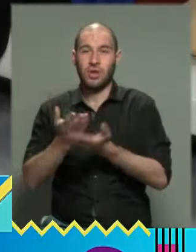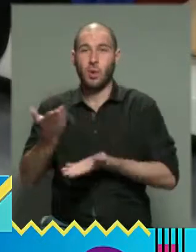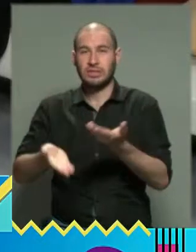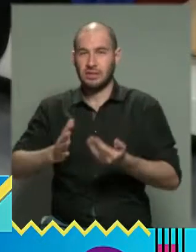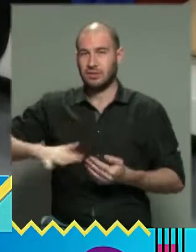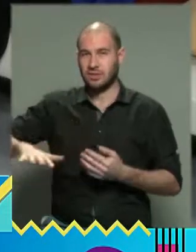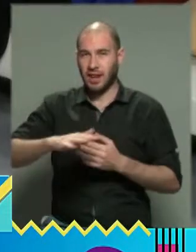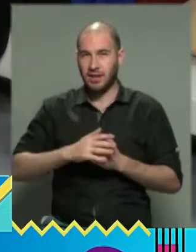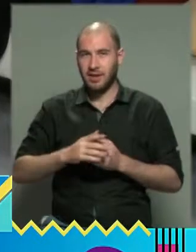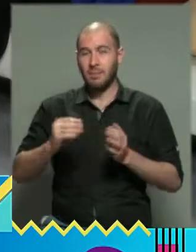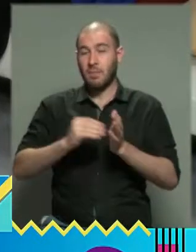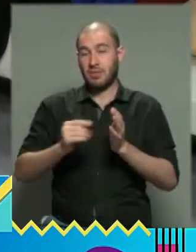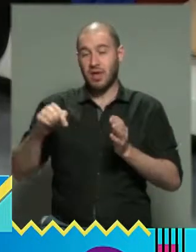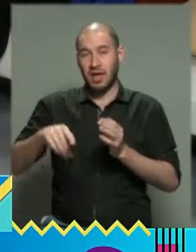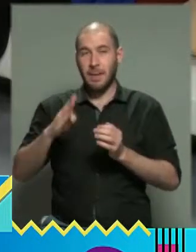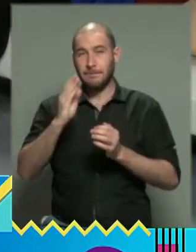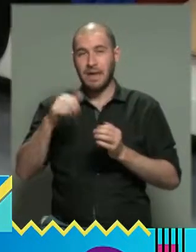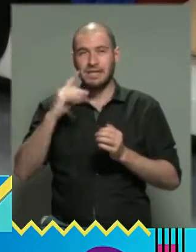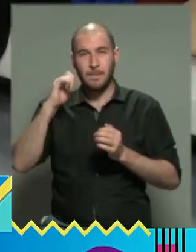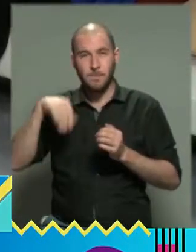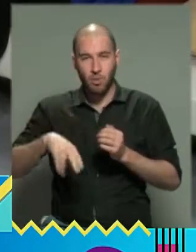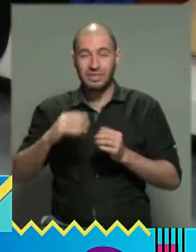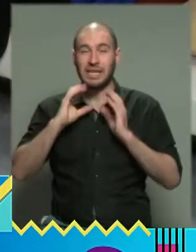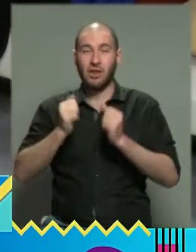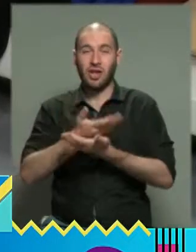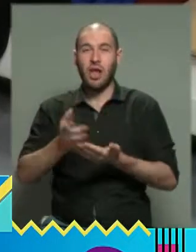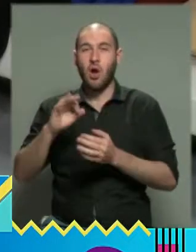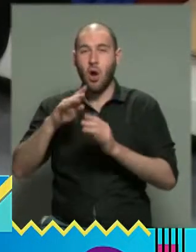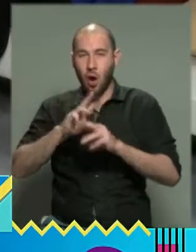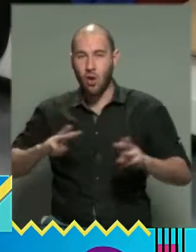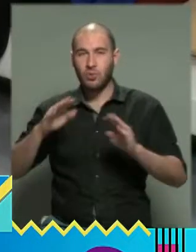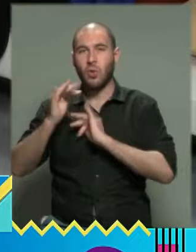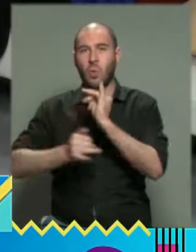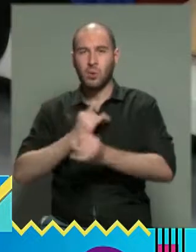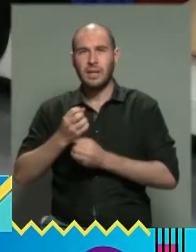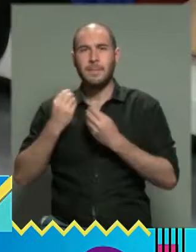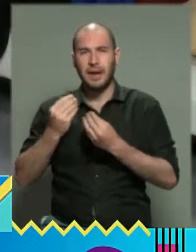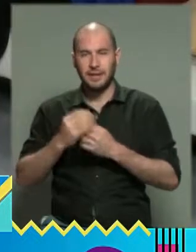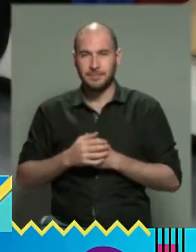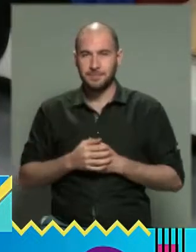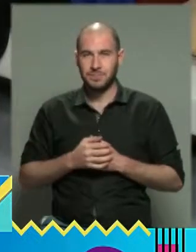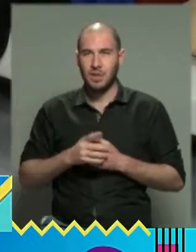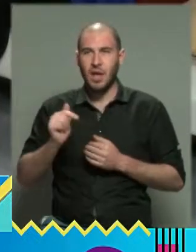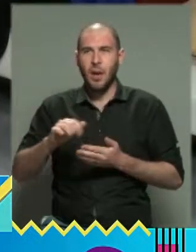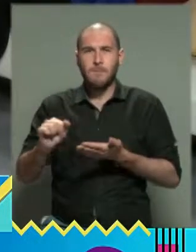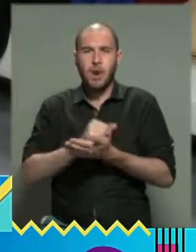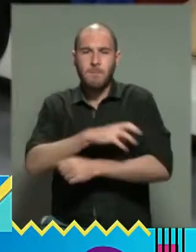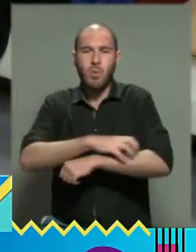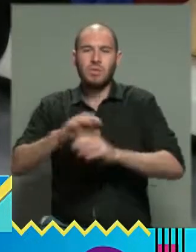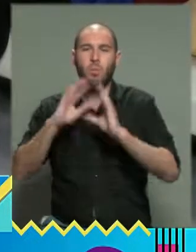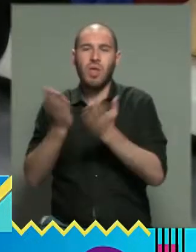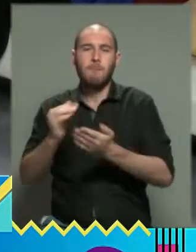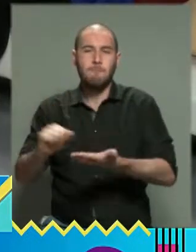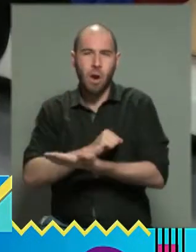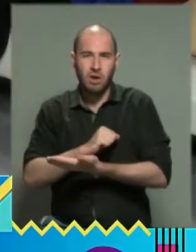Justicia Social. En ese momento Ban Ki-moon, secretario general de la ONU, decía que era para poder erradicar la pobreza del mundo,